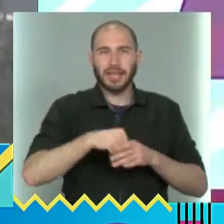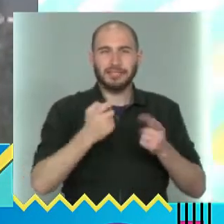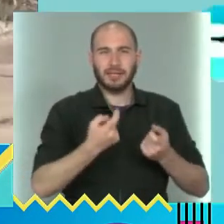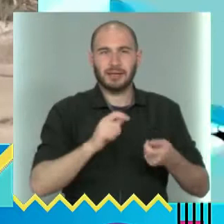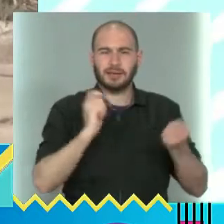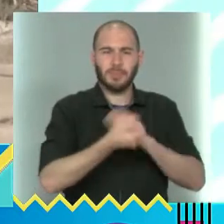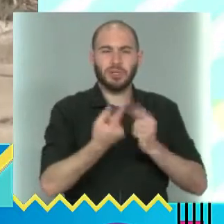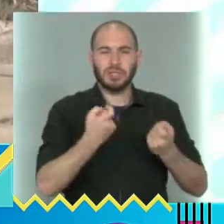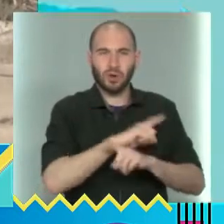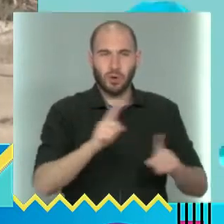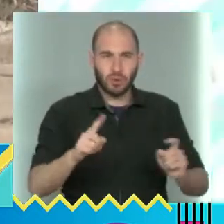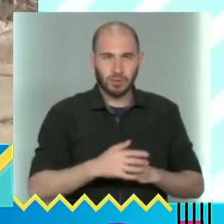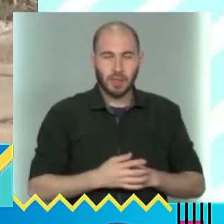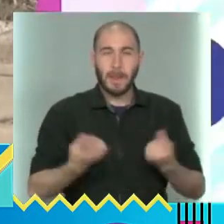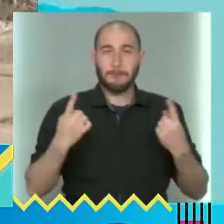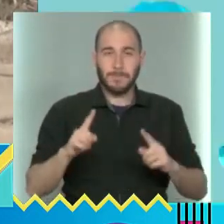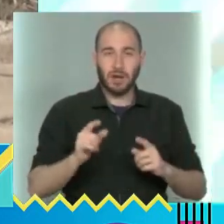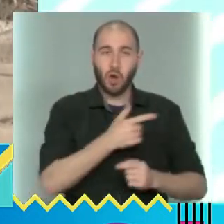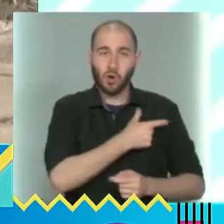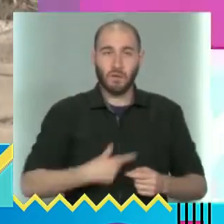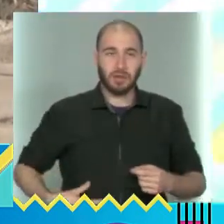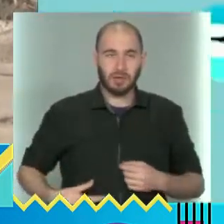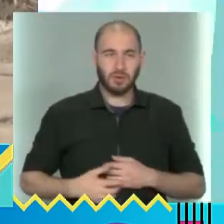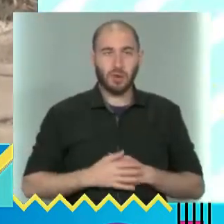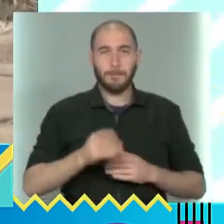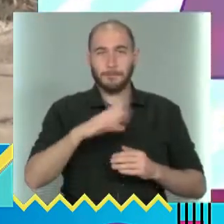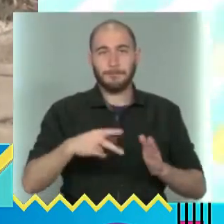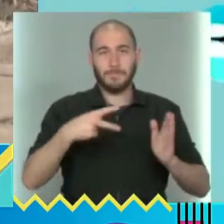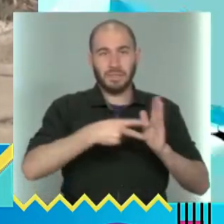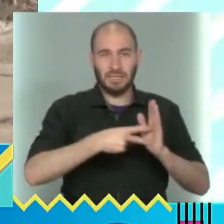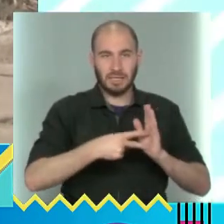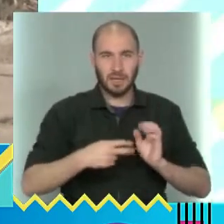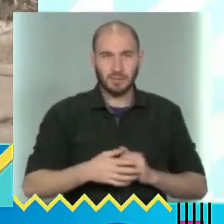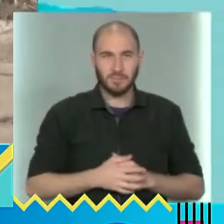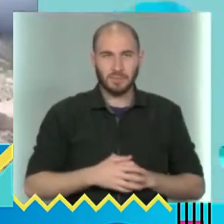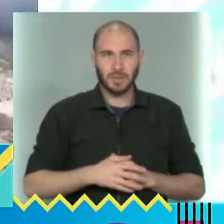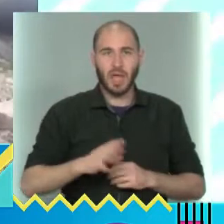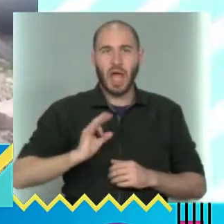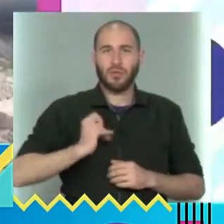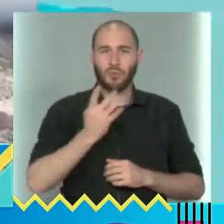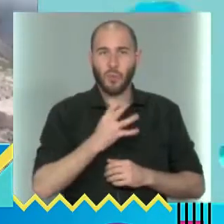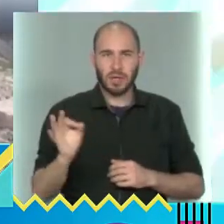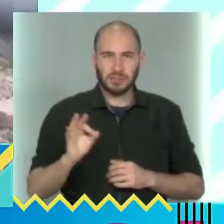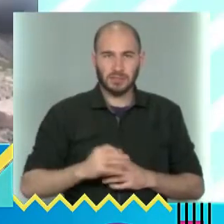necesitan cambios radicales. Ahora, cuando un gobierno en Siria domina 40